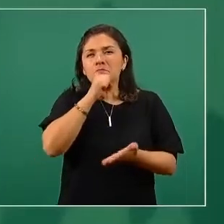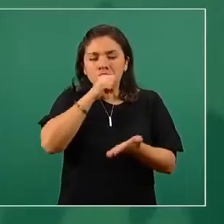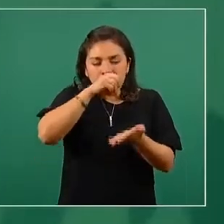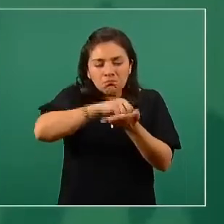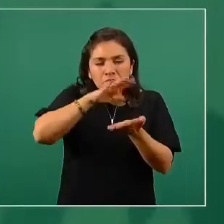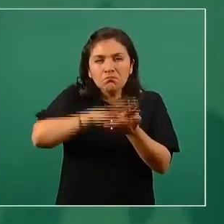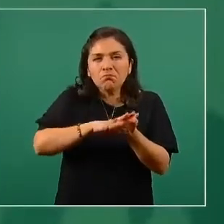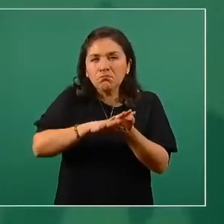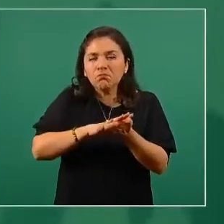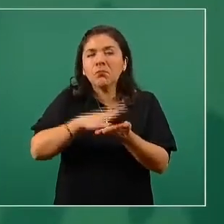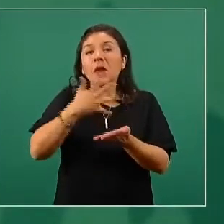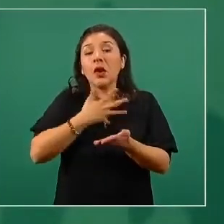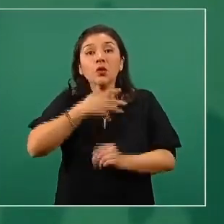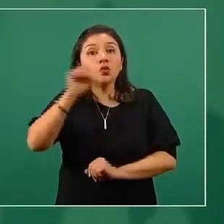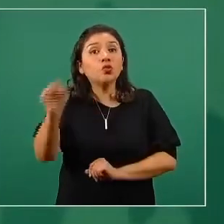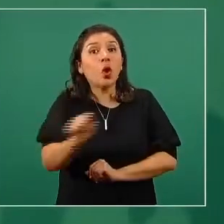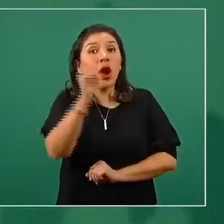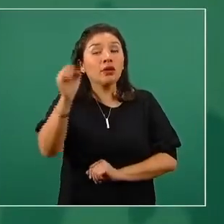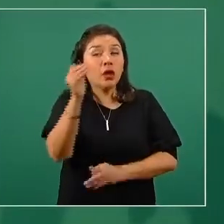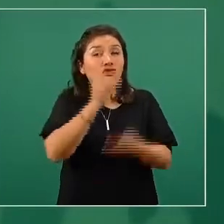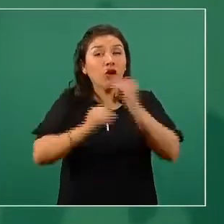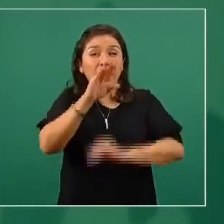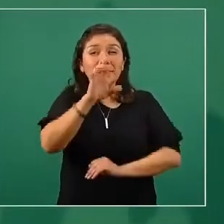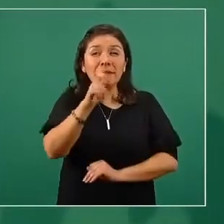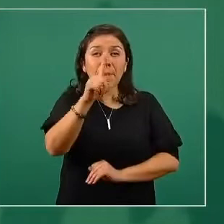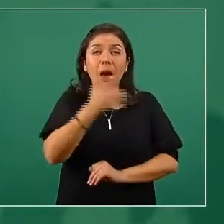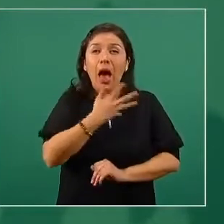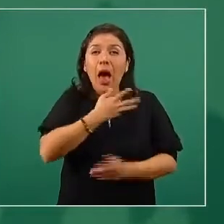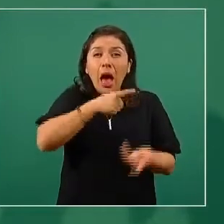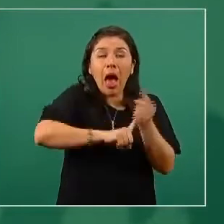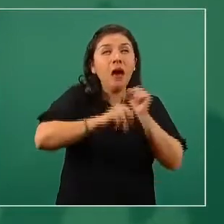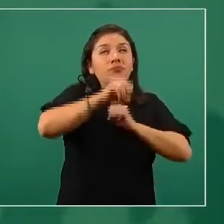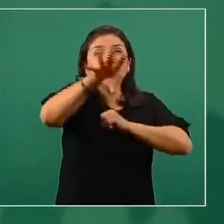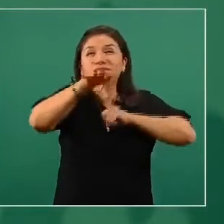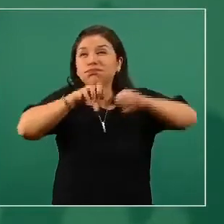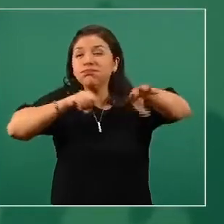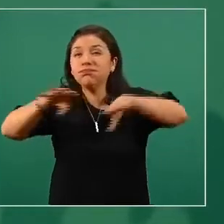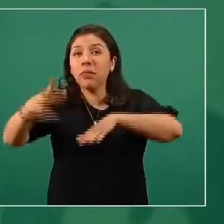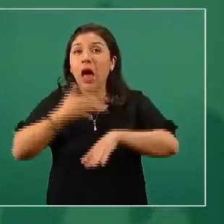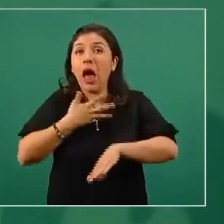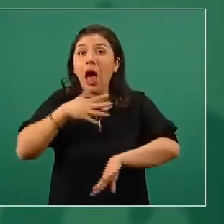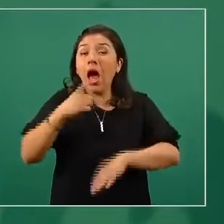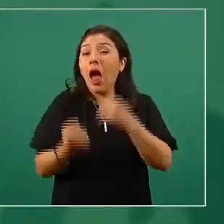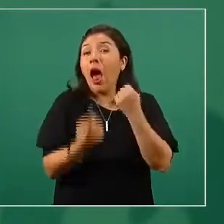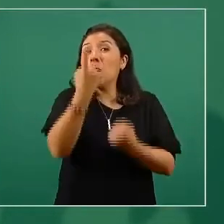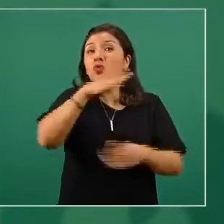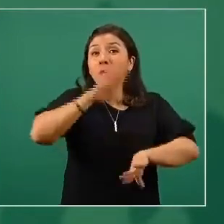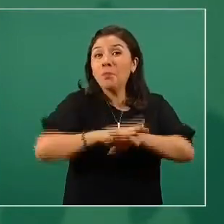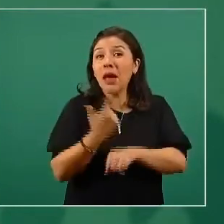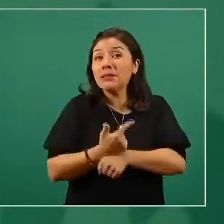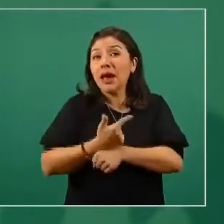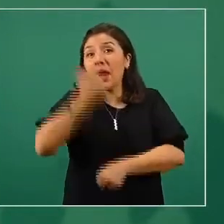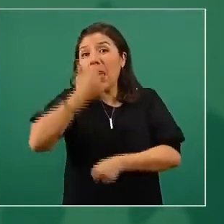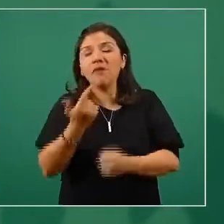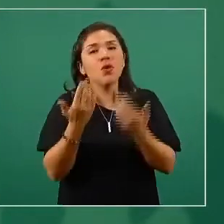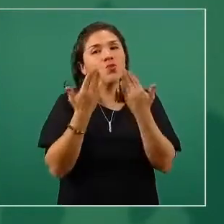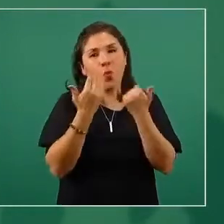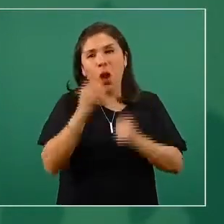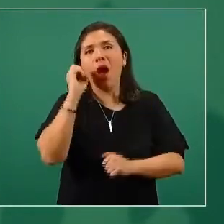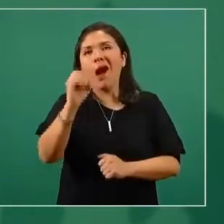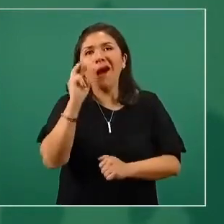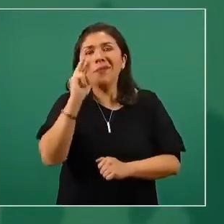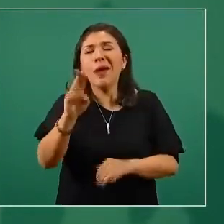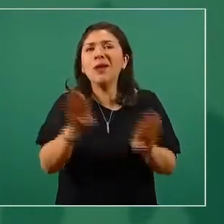específico. Afortunadamente todas las cepas que han circulado, ninguna ha presentado casos graves o datos que